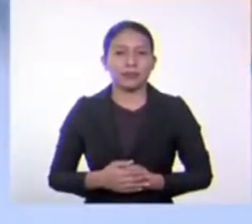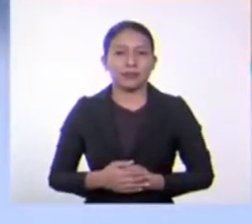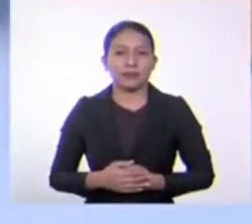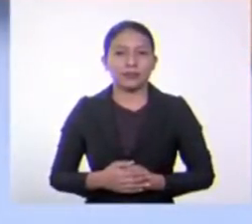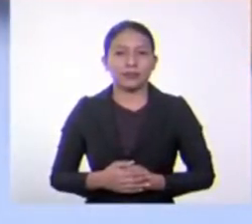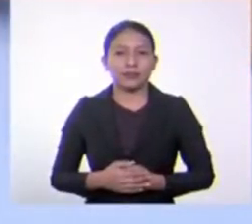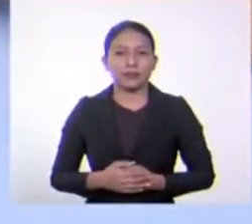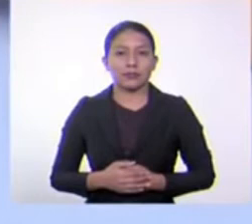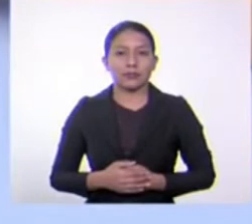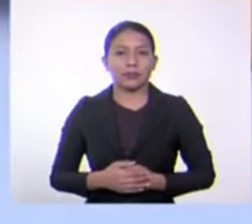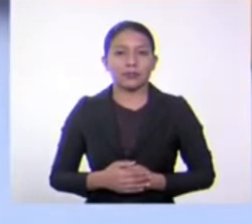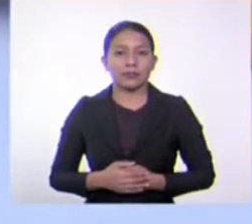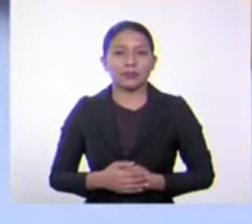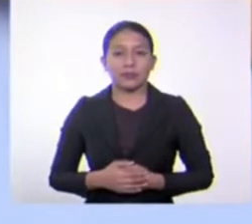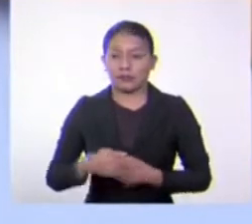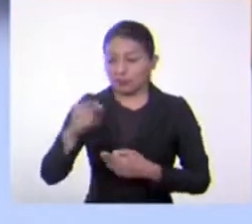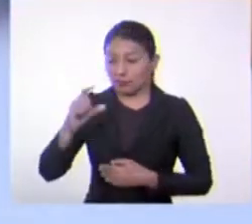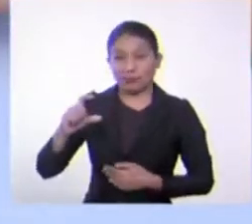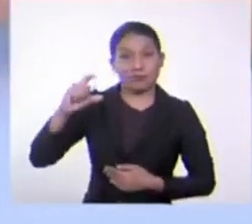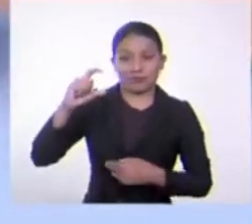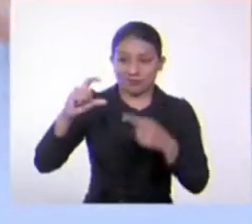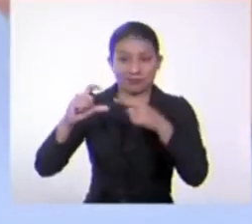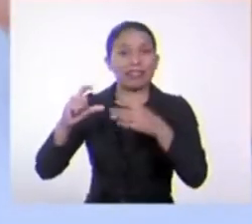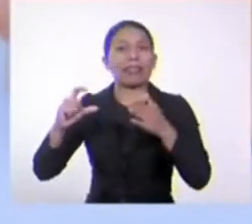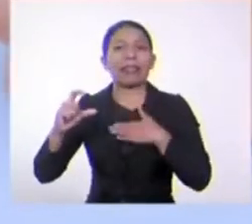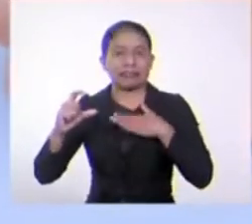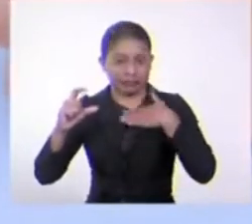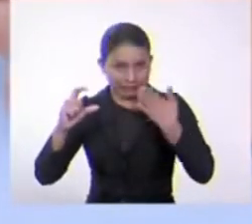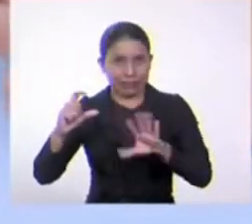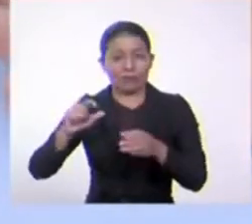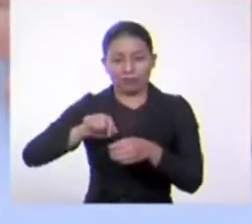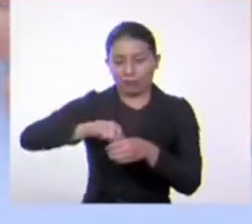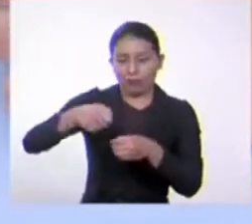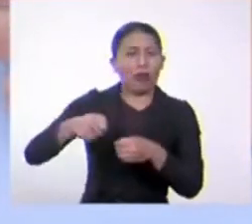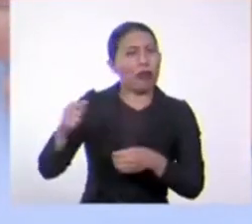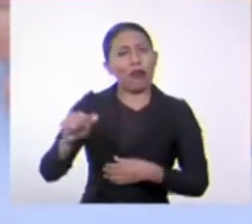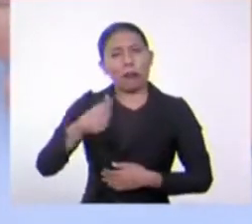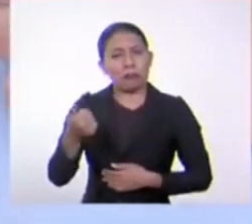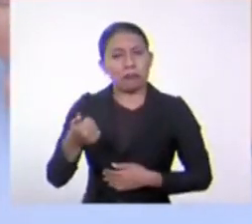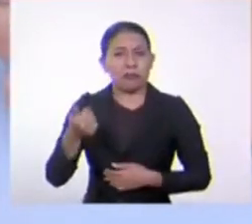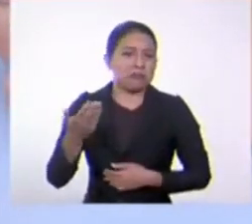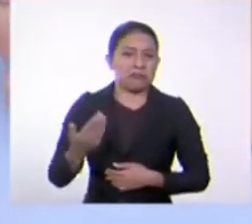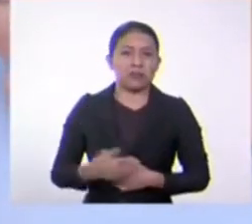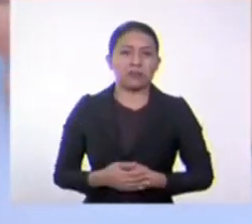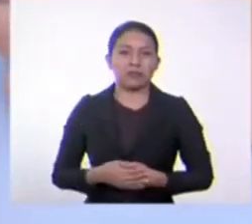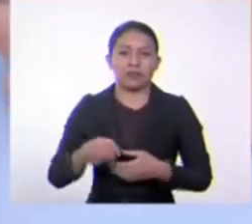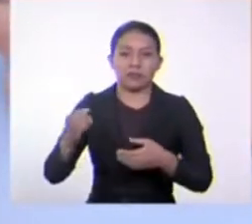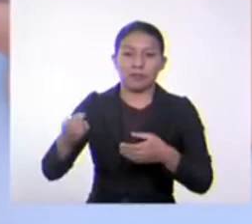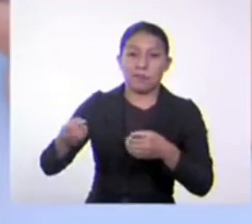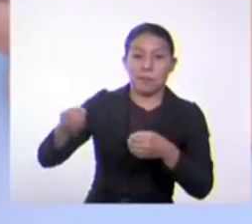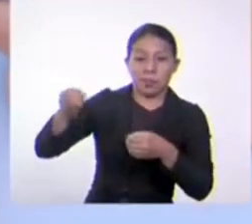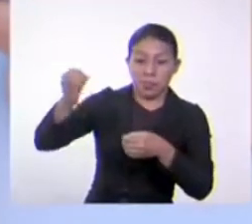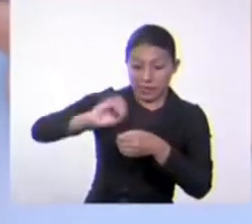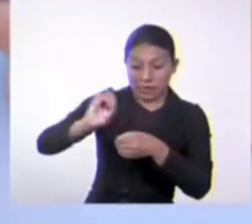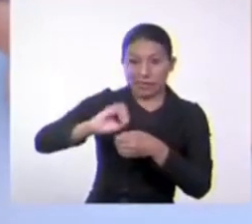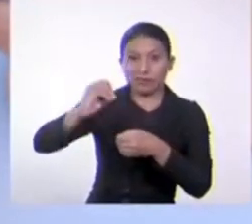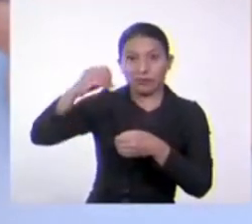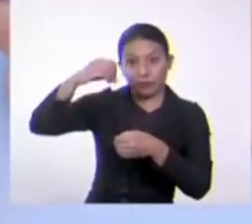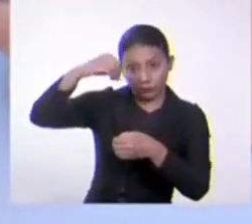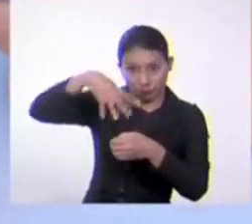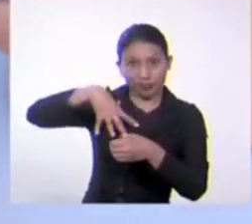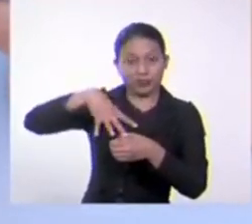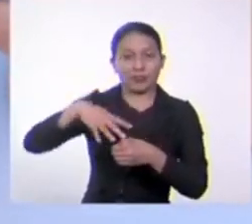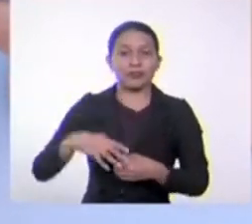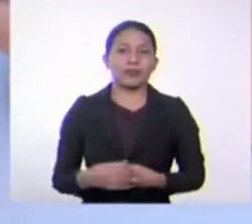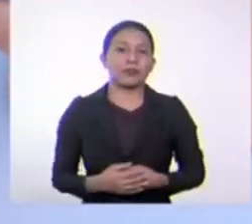es que vamos a agregar el yogur. Si quieres puedes auxiliarte de una cuchara también, y